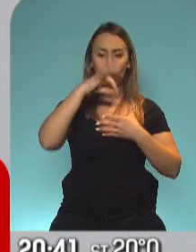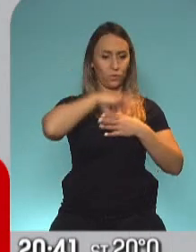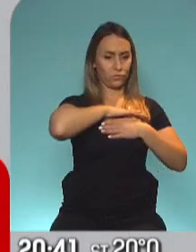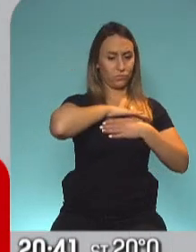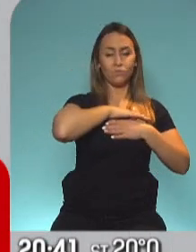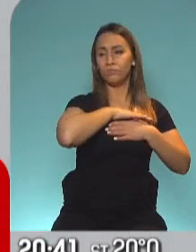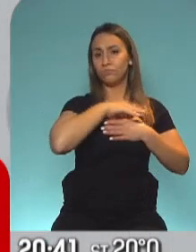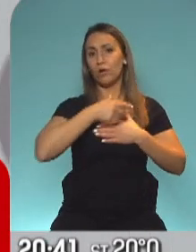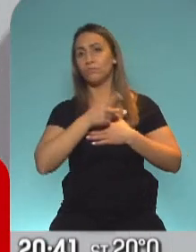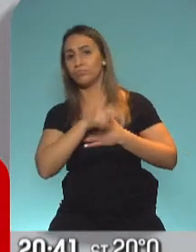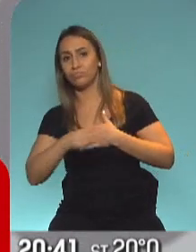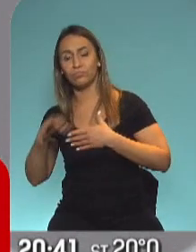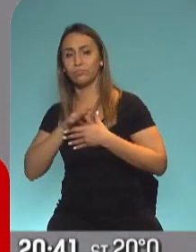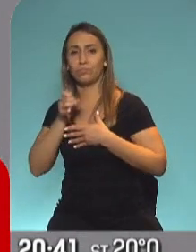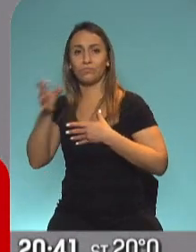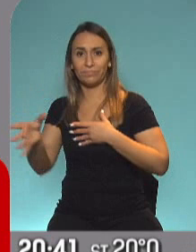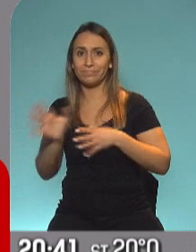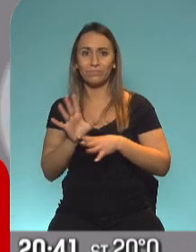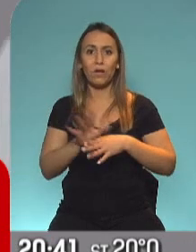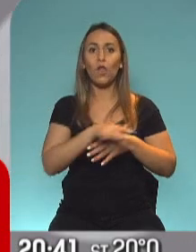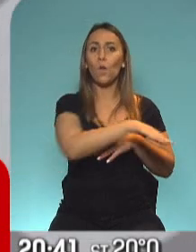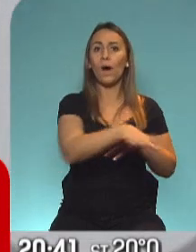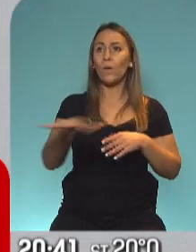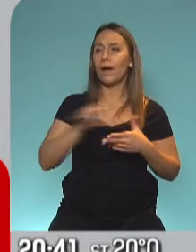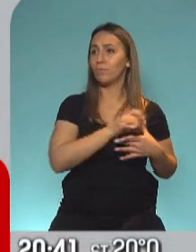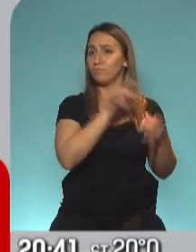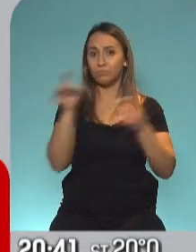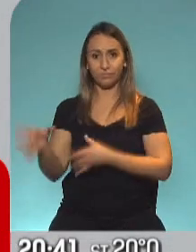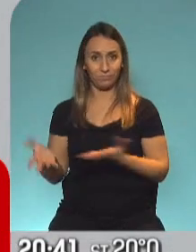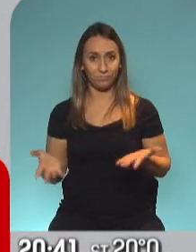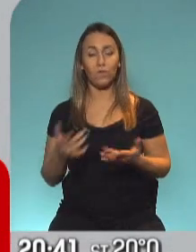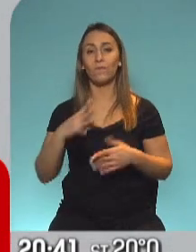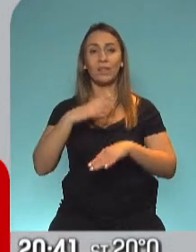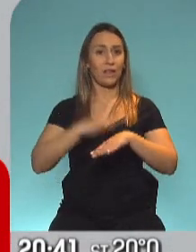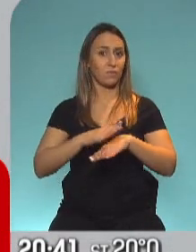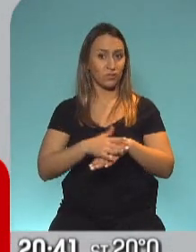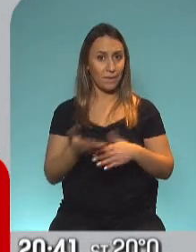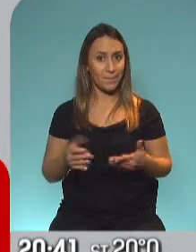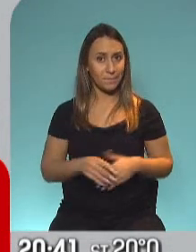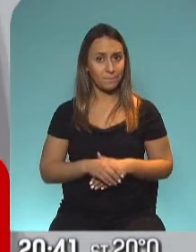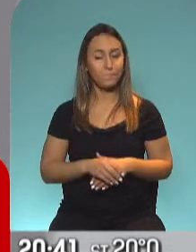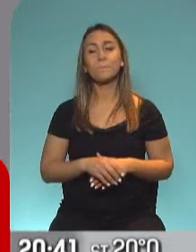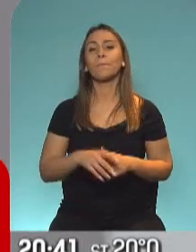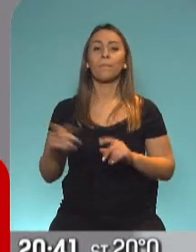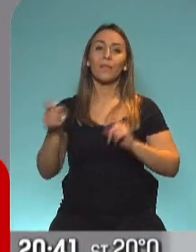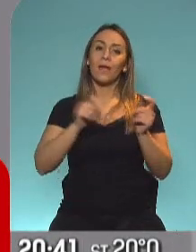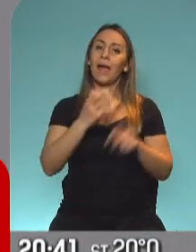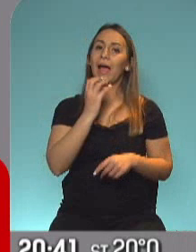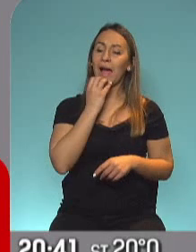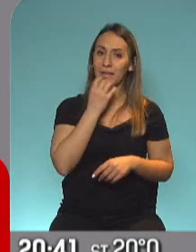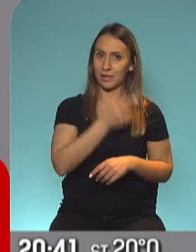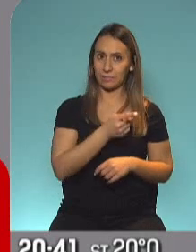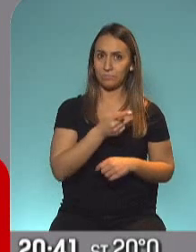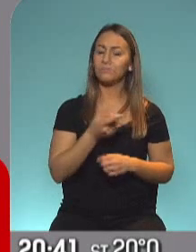no tener a veces la responsabilidad individual suficiente. Ariel, el ministro Meoni los está escuchando. Gracias, Gastón. Gracias, ministro. Buenas noches.